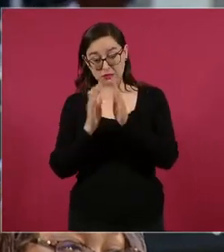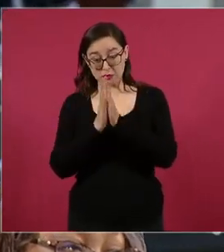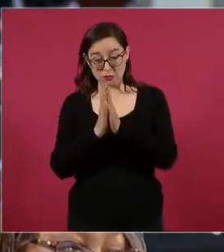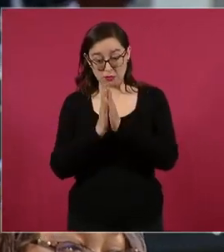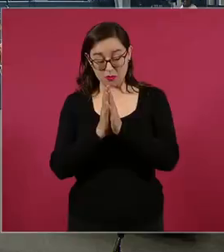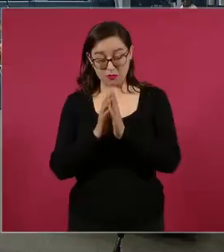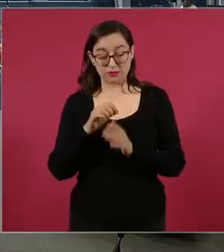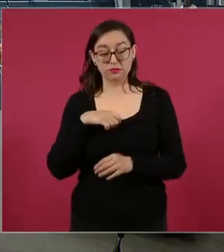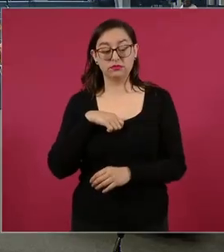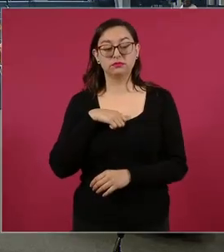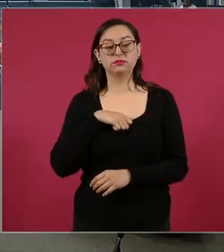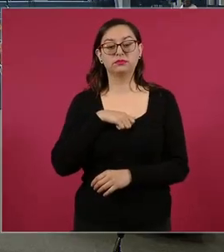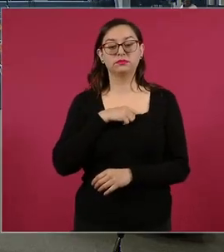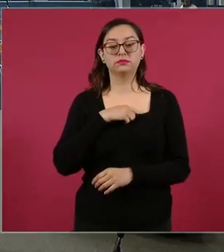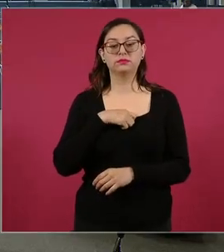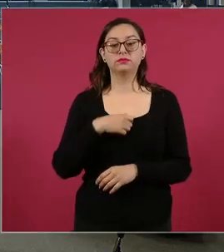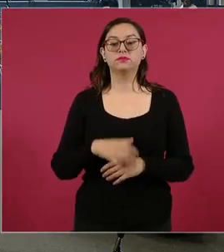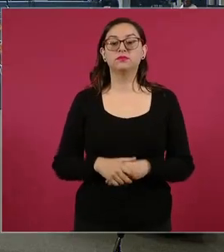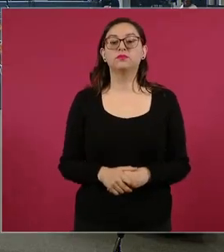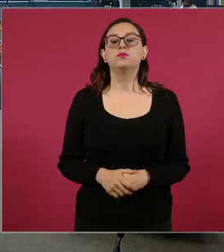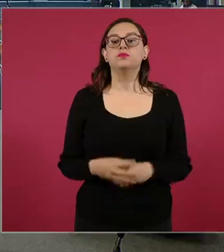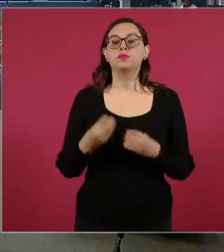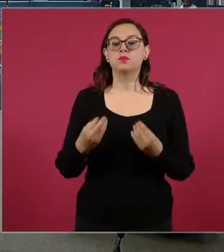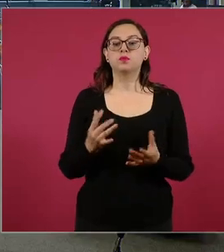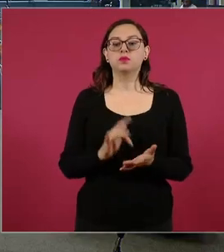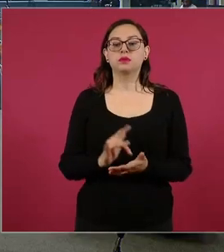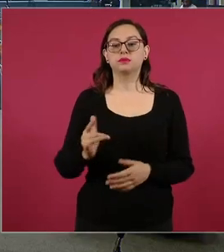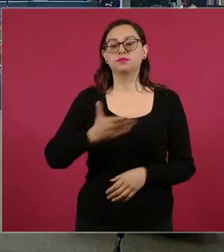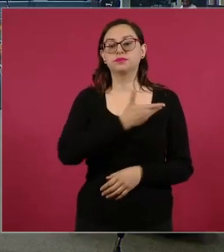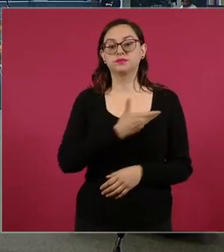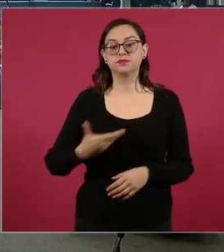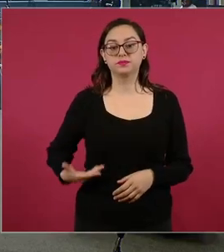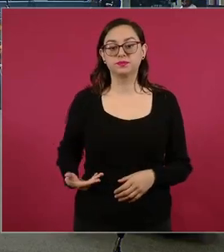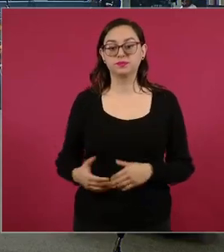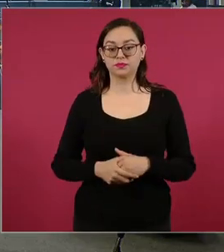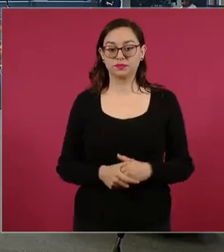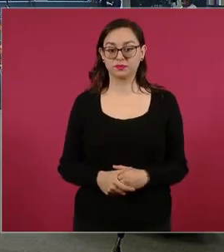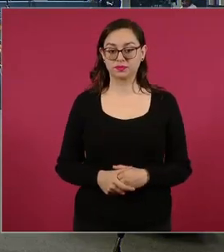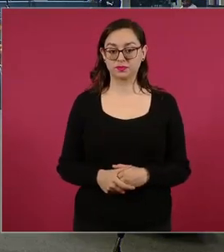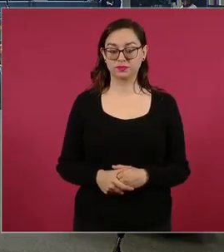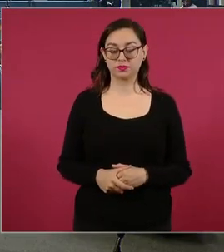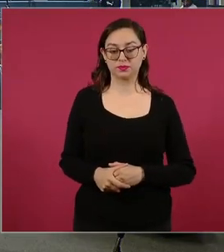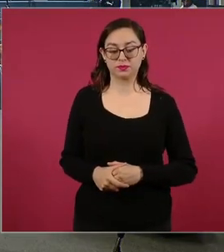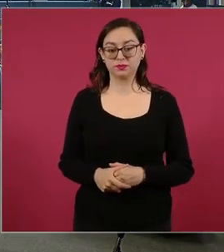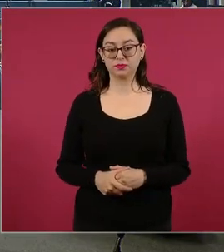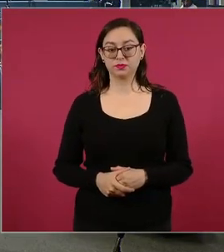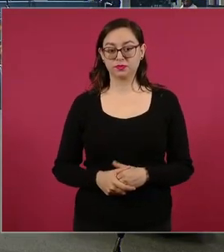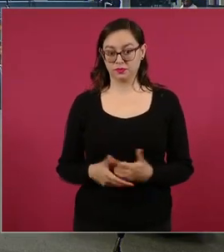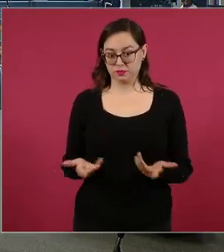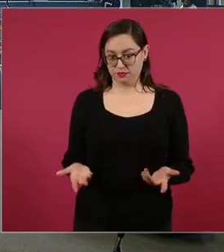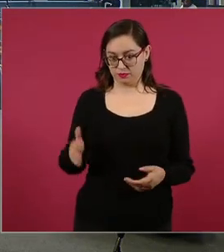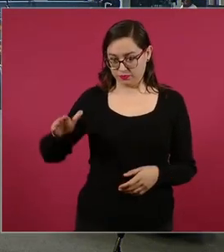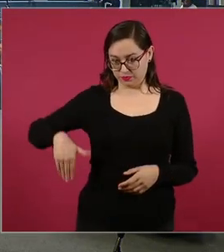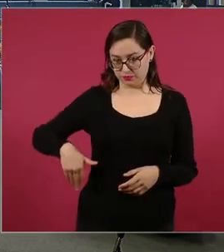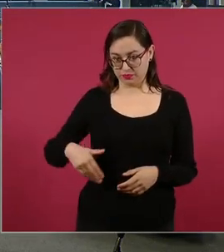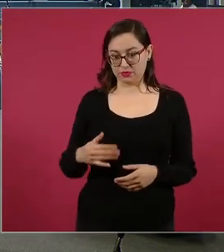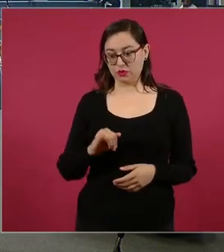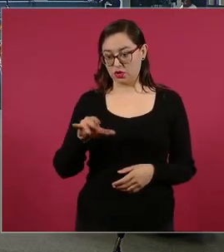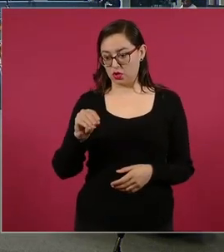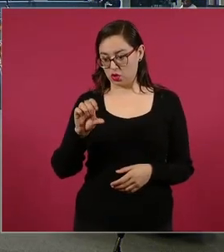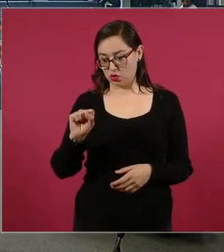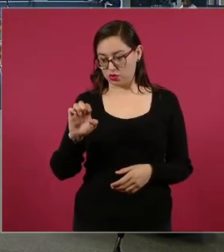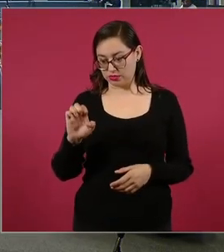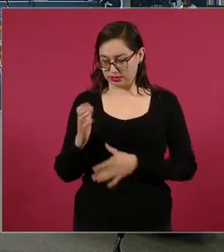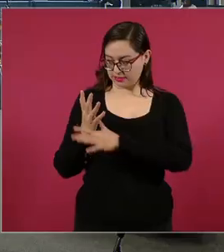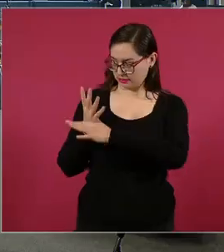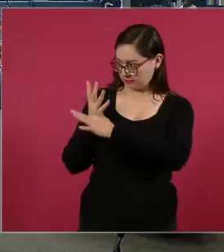pidió. Muchas gracias, señor presidente. Bueno, ya que se mencionó el caso por mi amigo José Sobrevilla del atentado